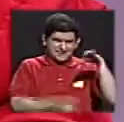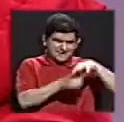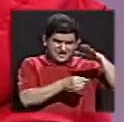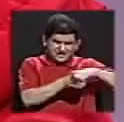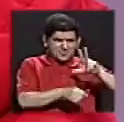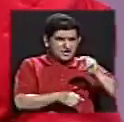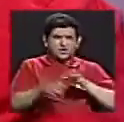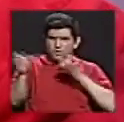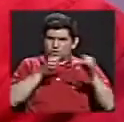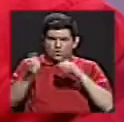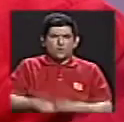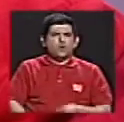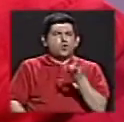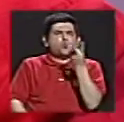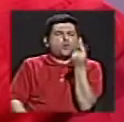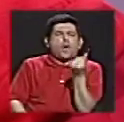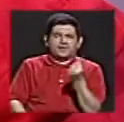comercialización, o sea,